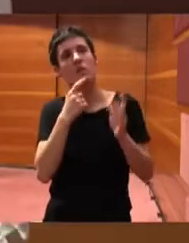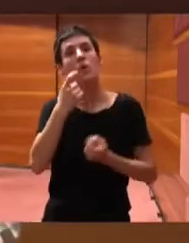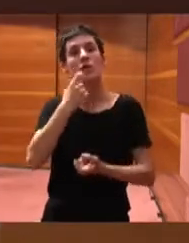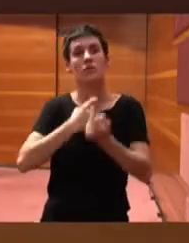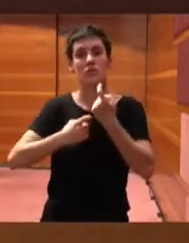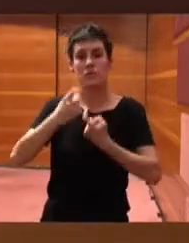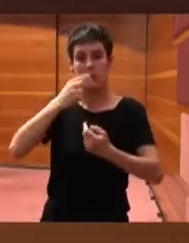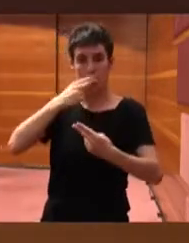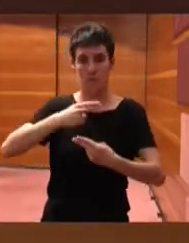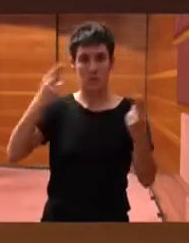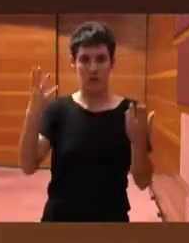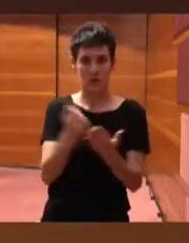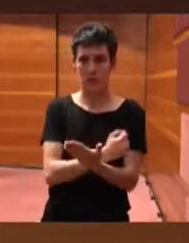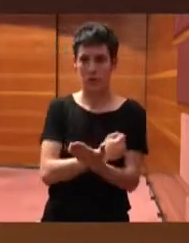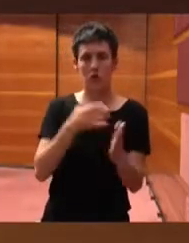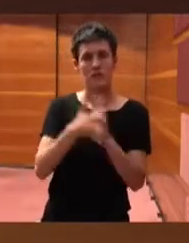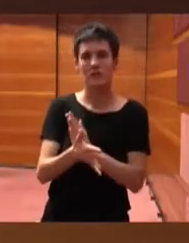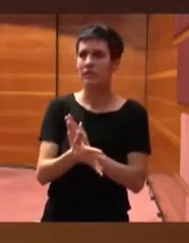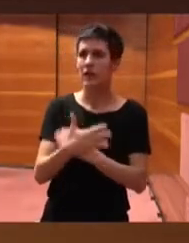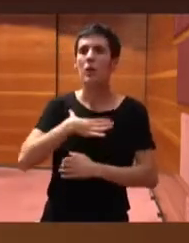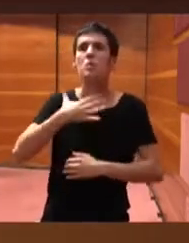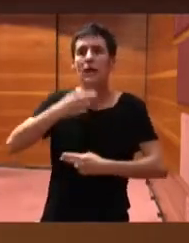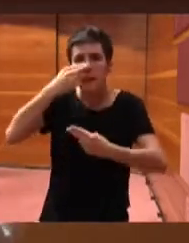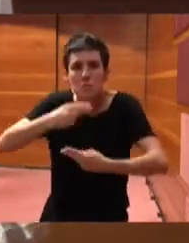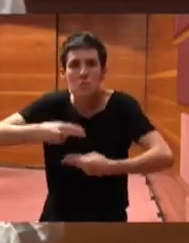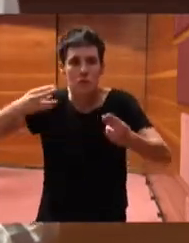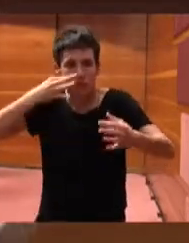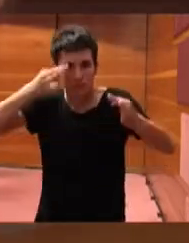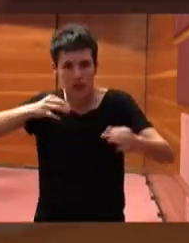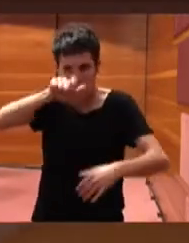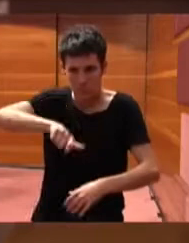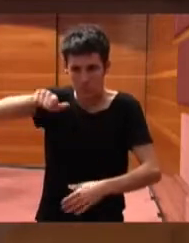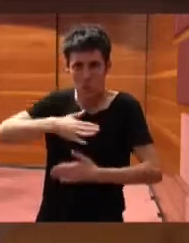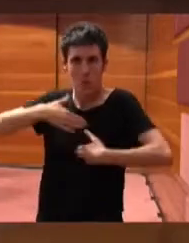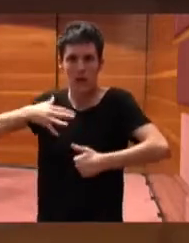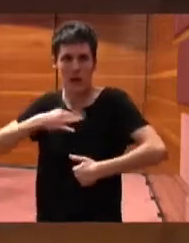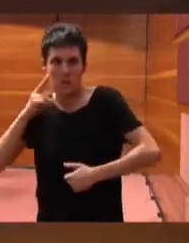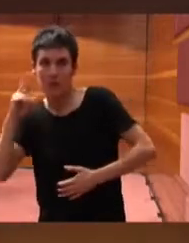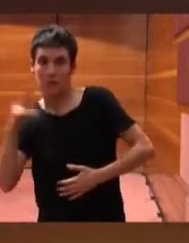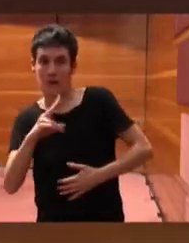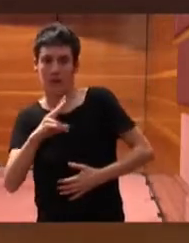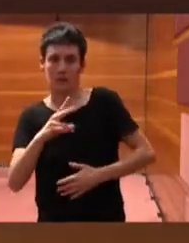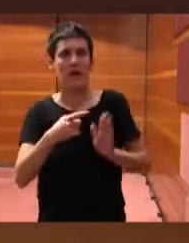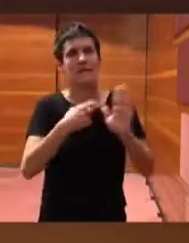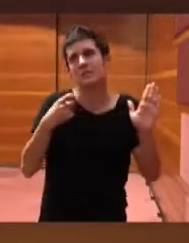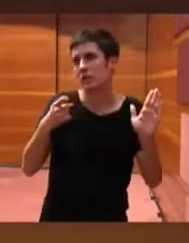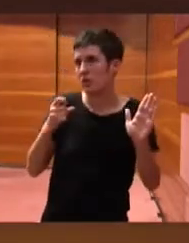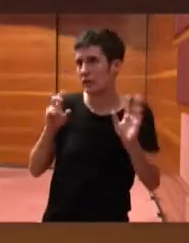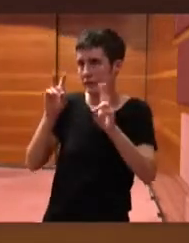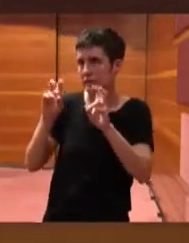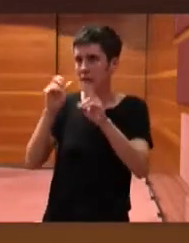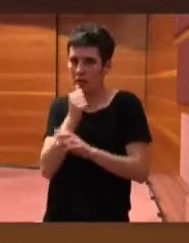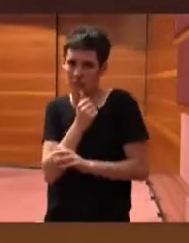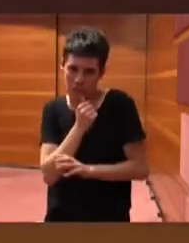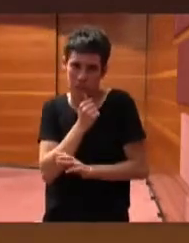pública está pensada para poder ser hecha pública, para que los ciudadanos puedan verla, con excepción de unas pocas materias que serán reservadas por unos